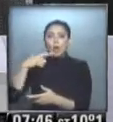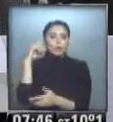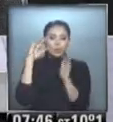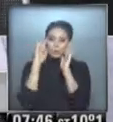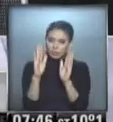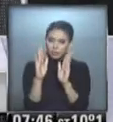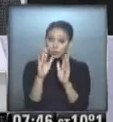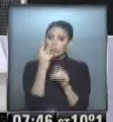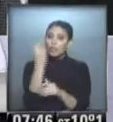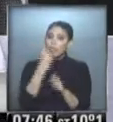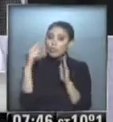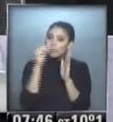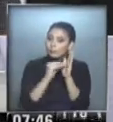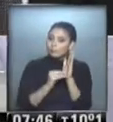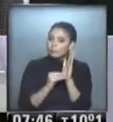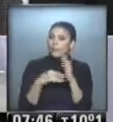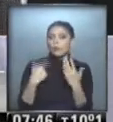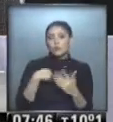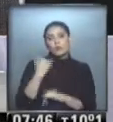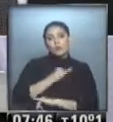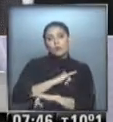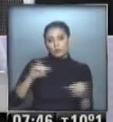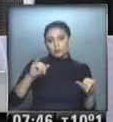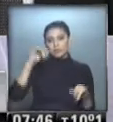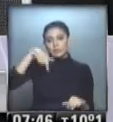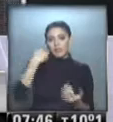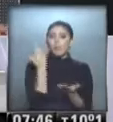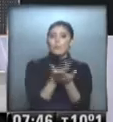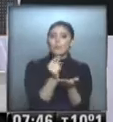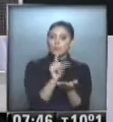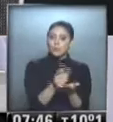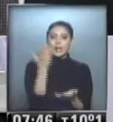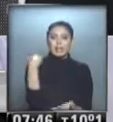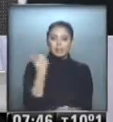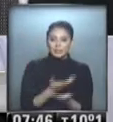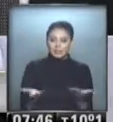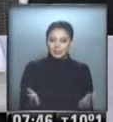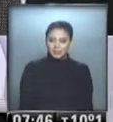estos son los dos datos que por eso resaltamos de este presupuesto que se presentó ayer bien raúl